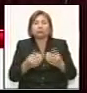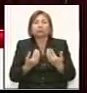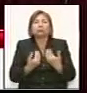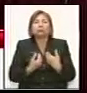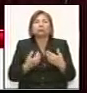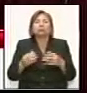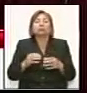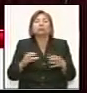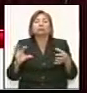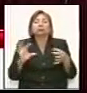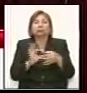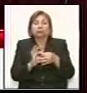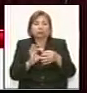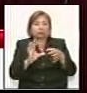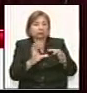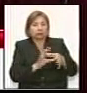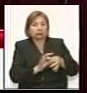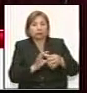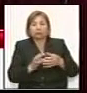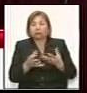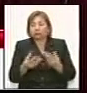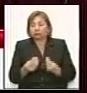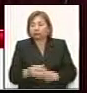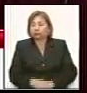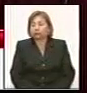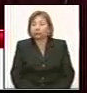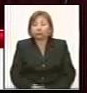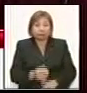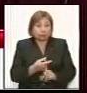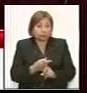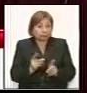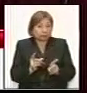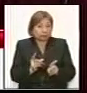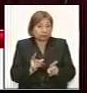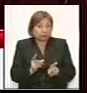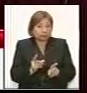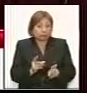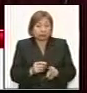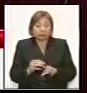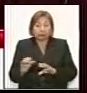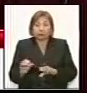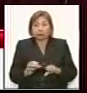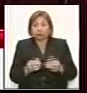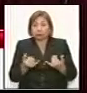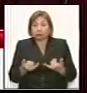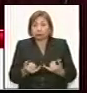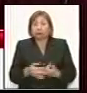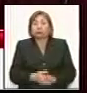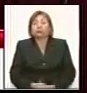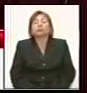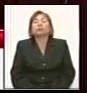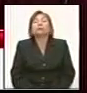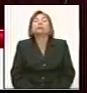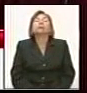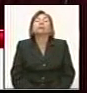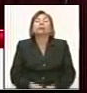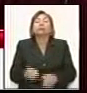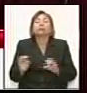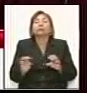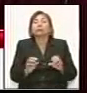que hacer alianzas para poder tener algún tipo de mayoría. Pero lo que ha pasado ahora es que, a